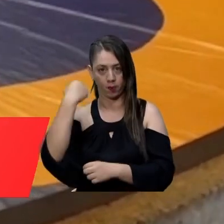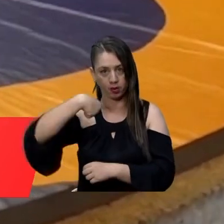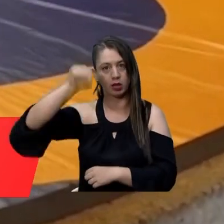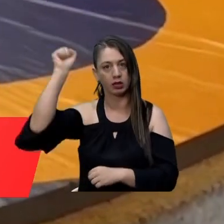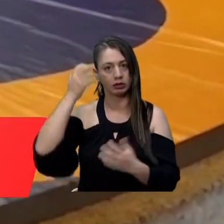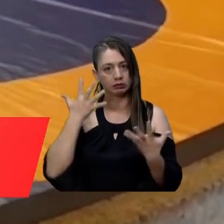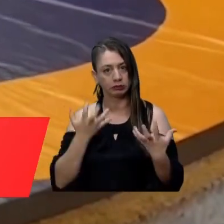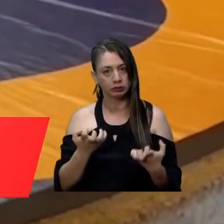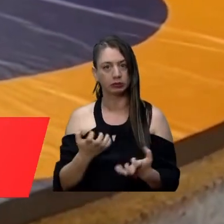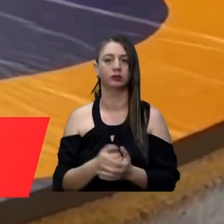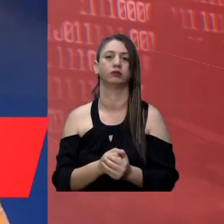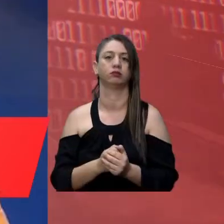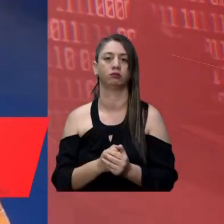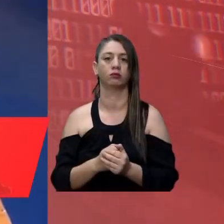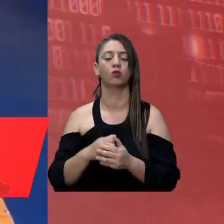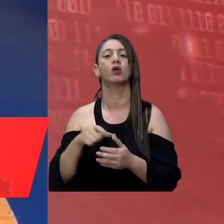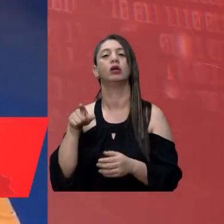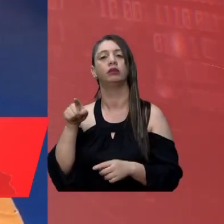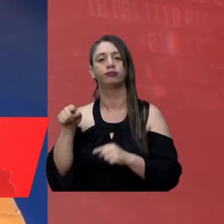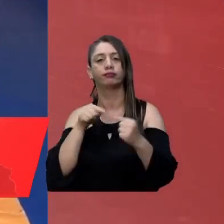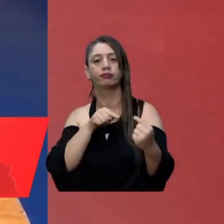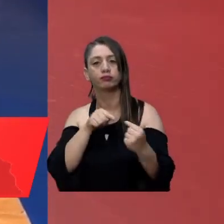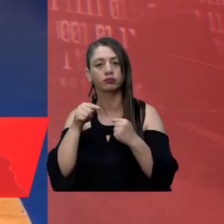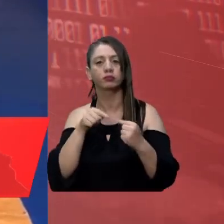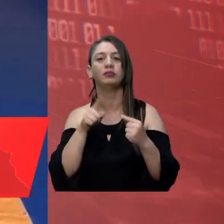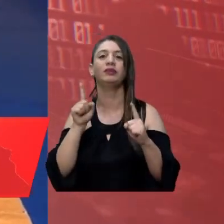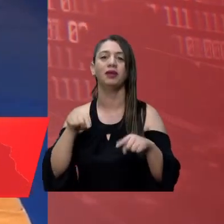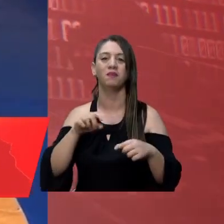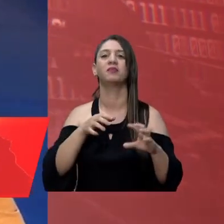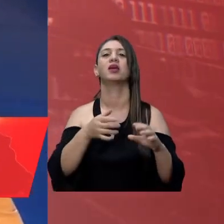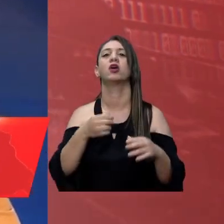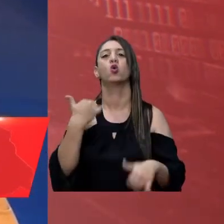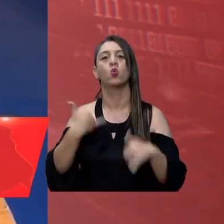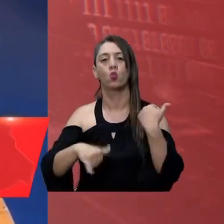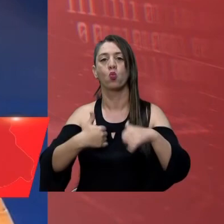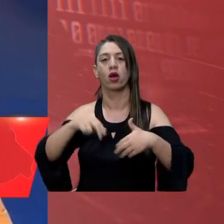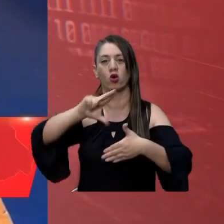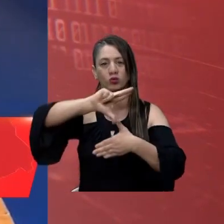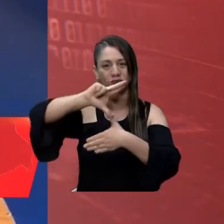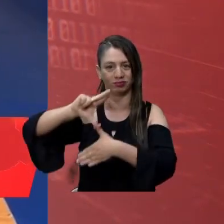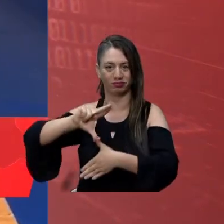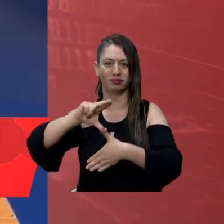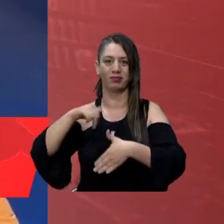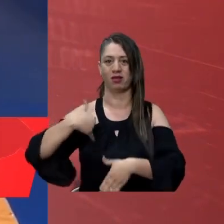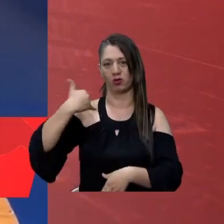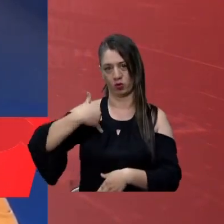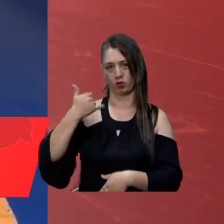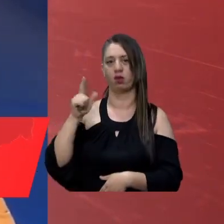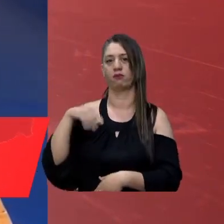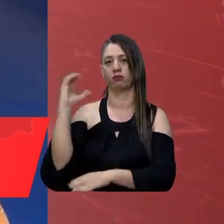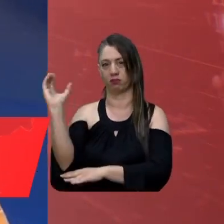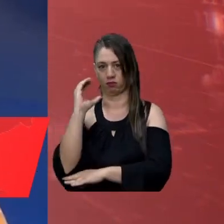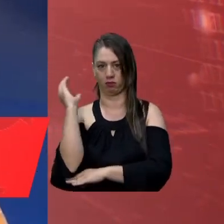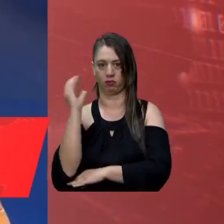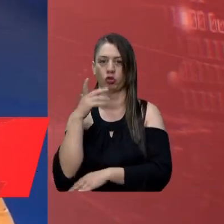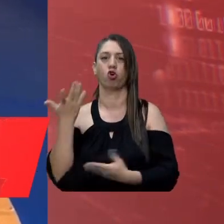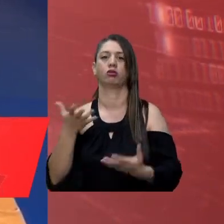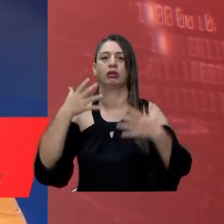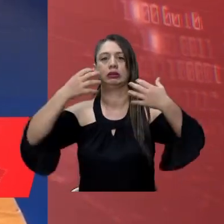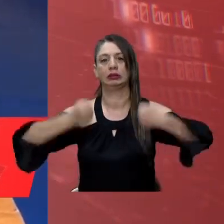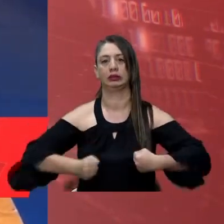tanto como en ese campeonato como en el de Juegos Panamericanos Juveniles que se van a inaugurar acá en Colombia, en la sede de